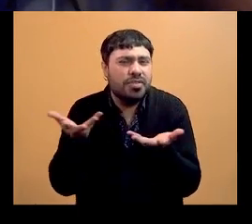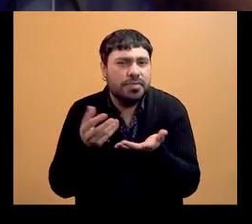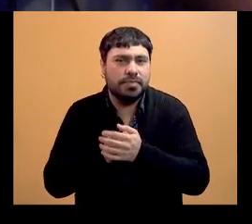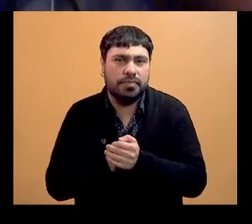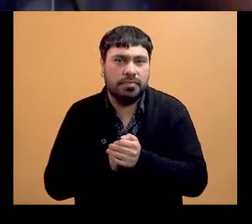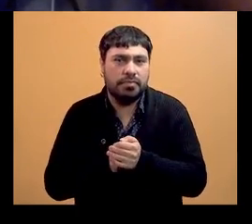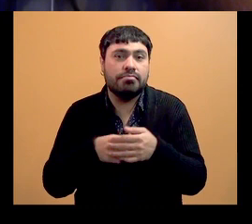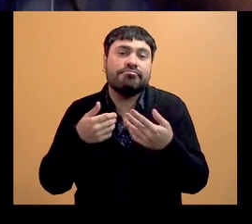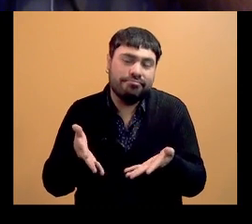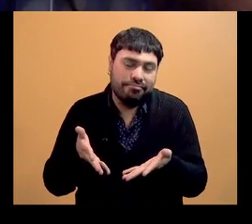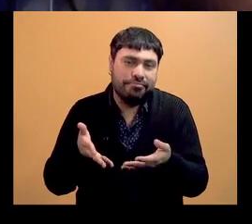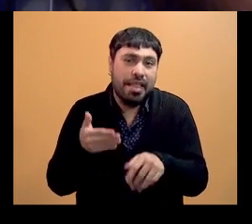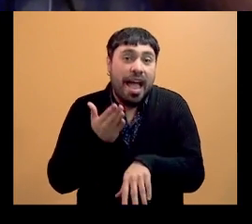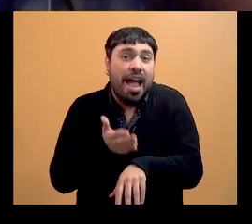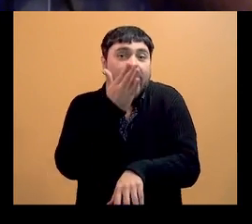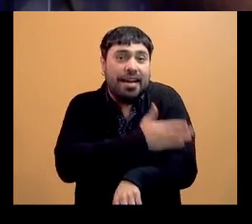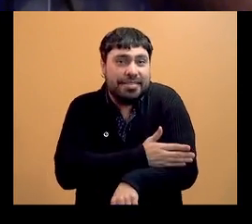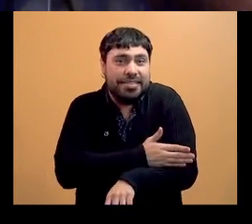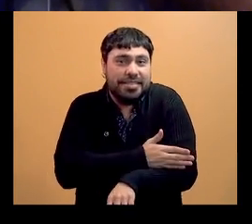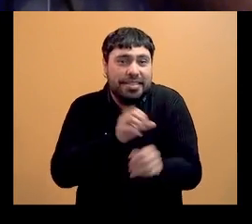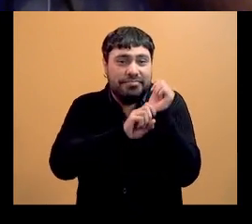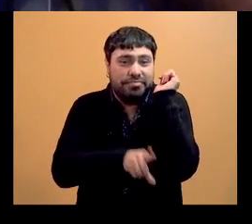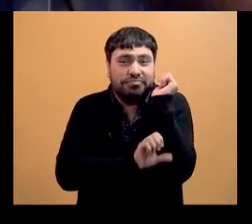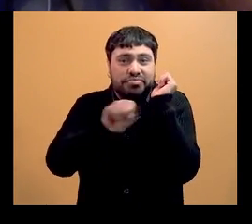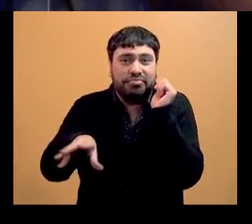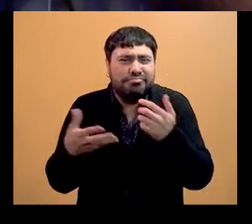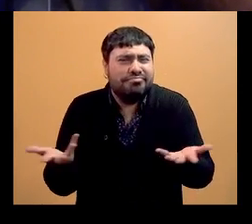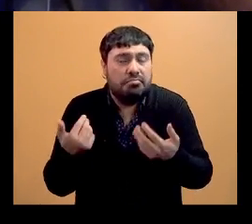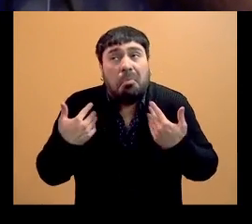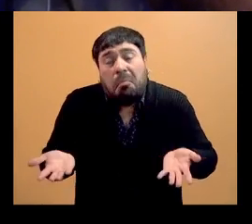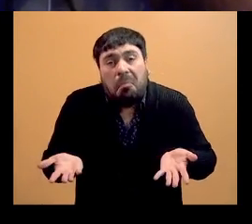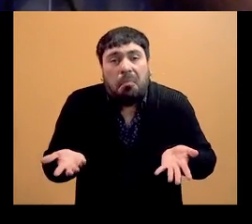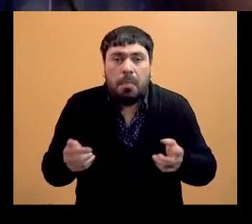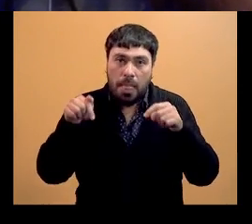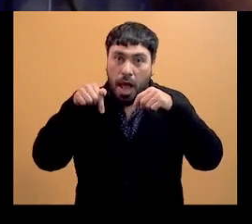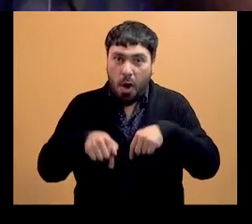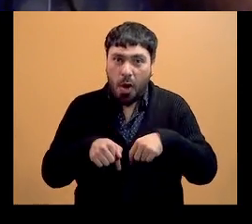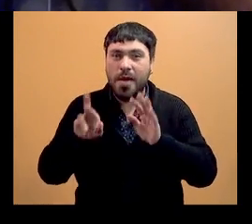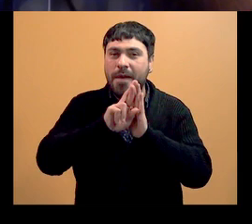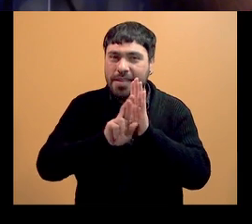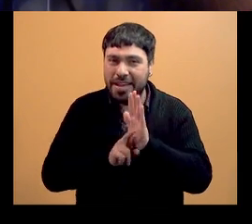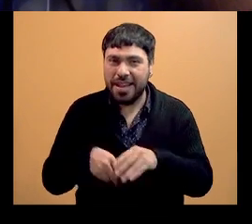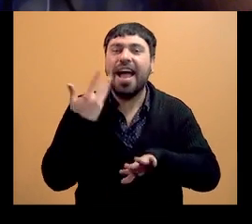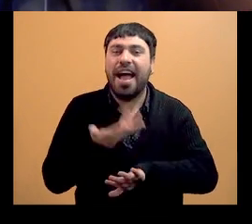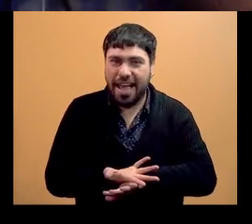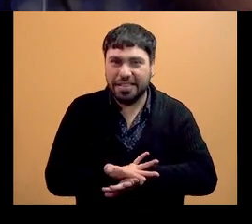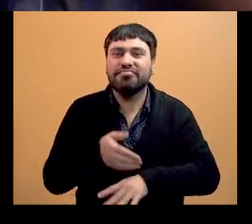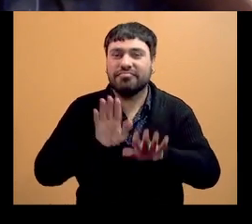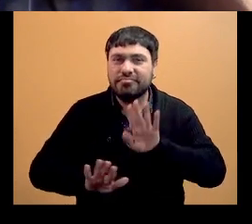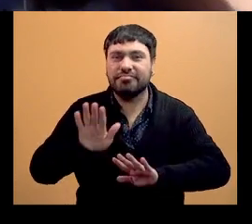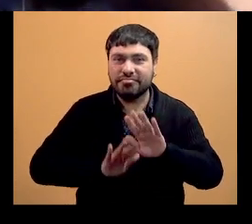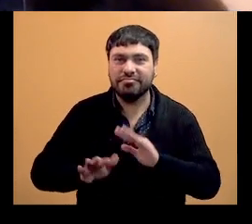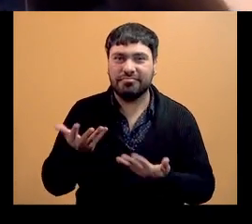con su vida útil, y les comentaba todo esto de las órbitas bajas, donde finalmente la fricción muchas veces es la que termina haciendo que